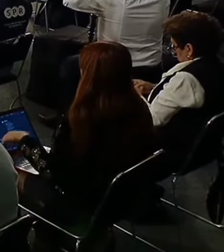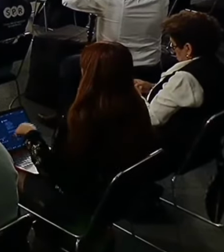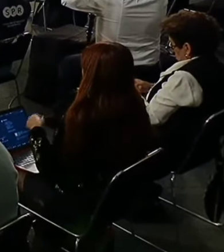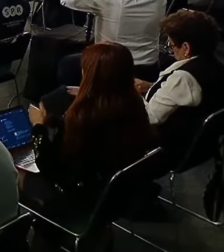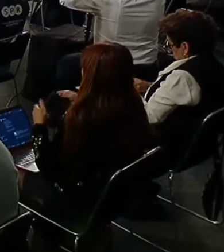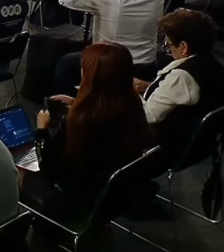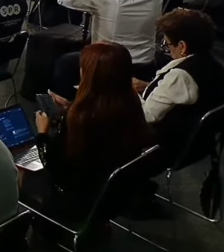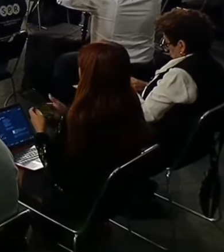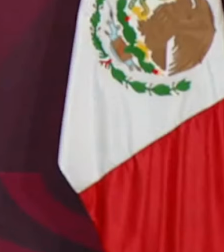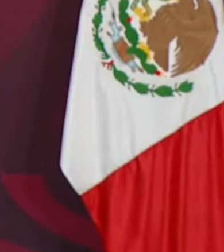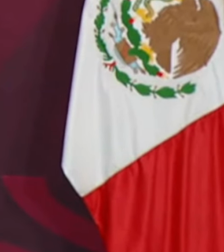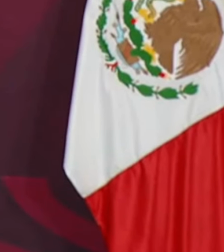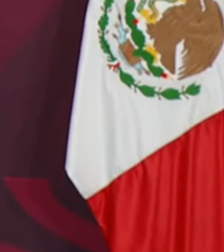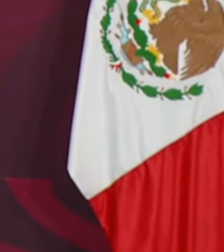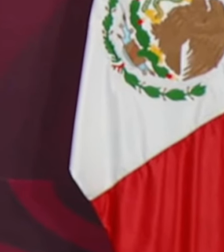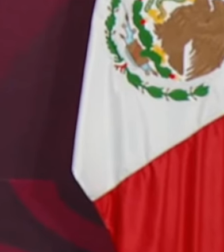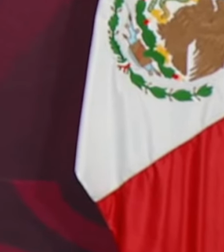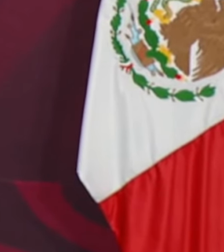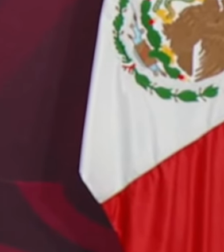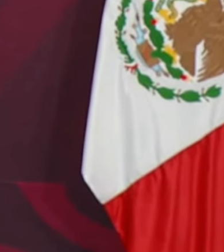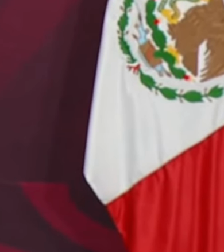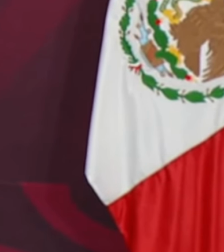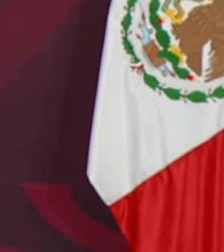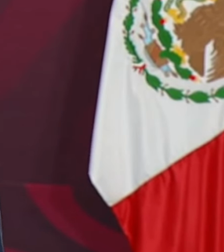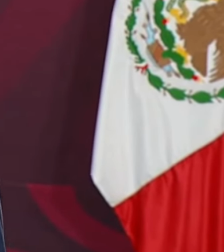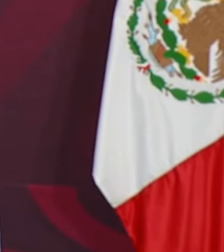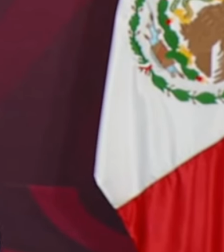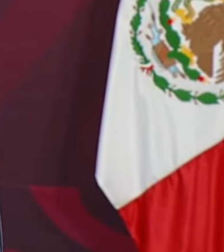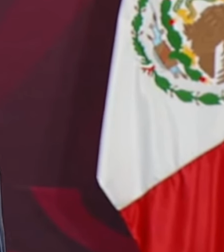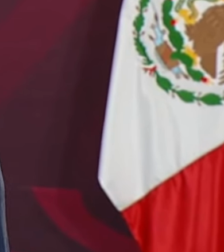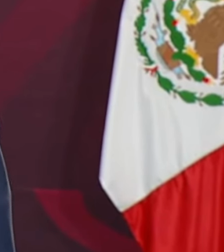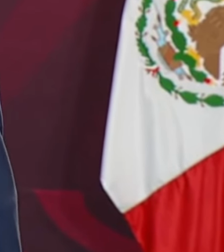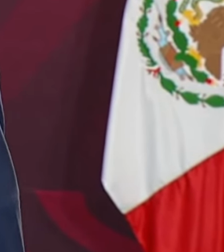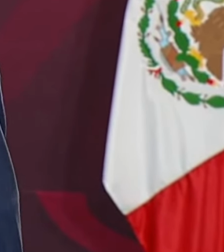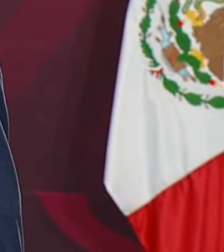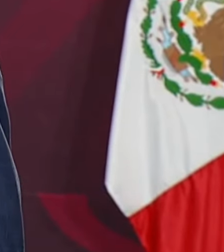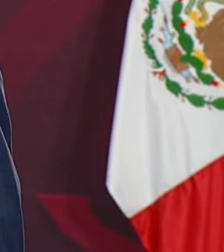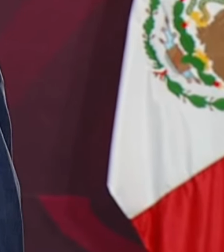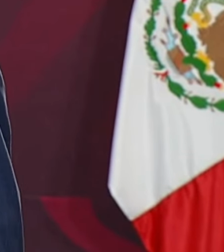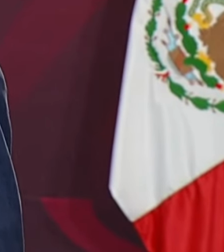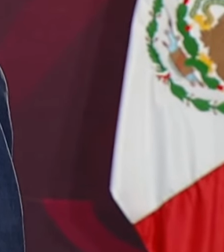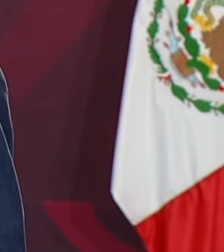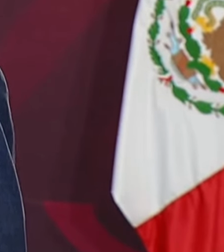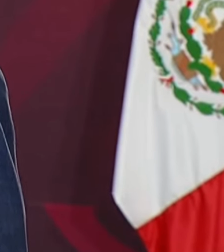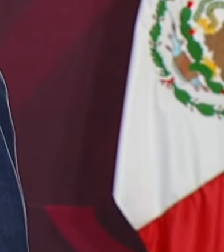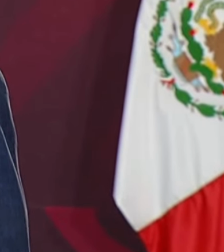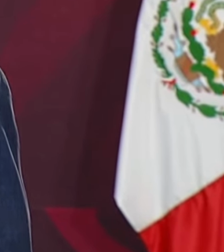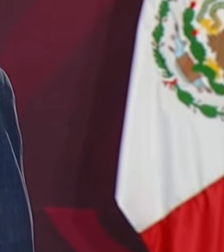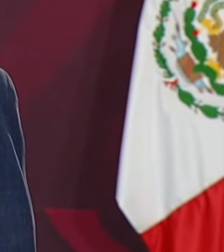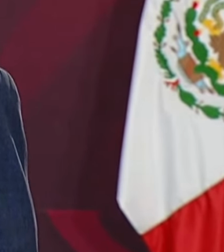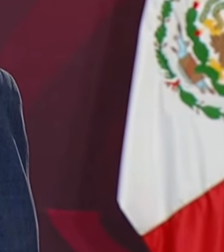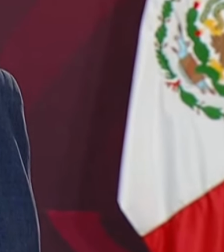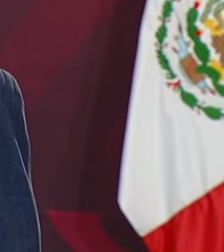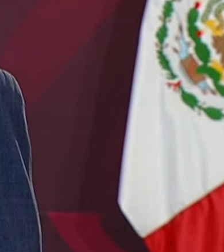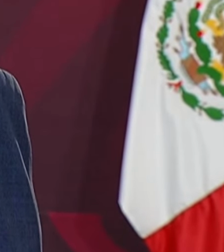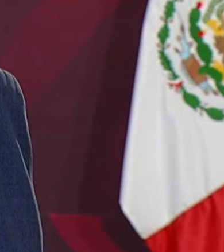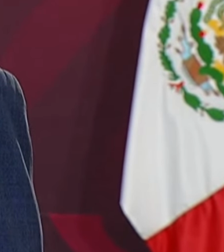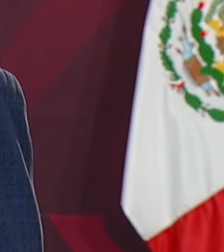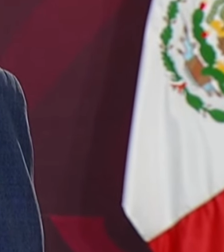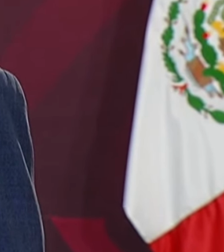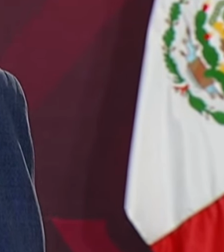Y es muy importante porque se complementa con el de jóvenes construyendo el